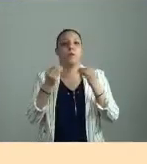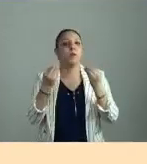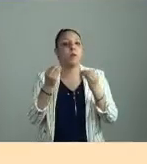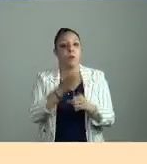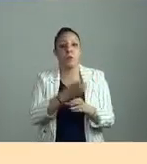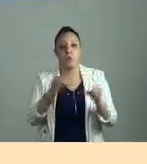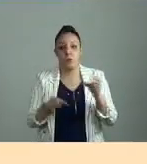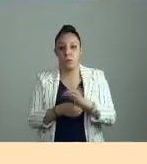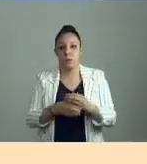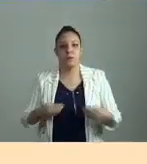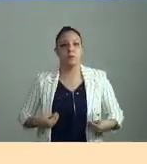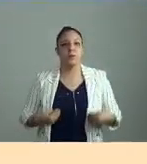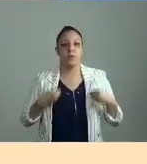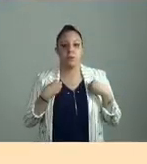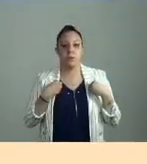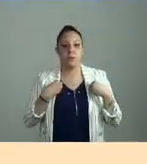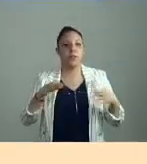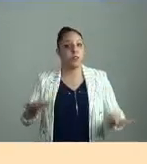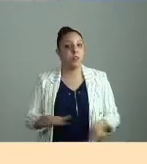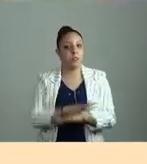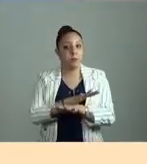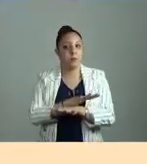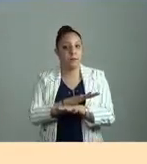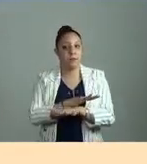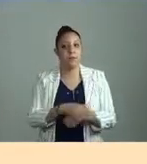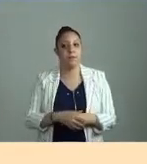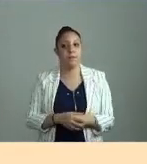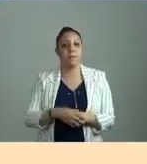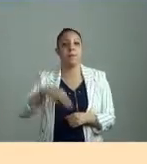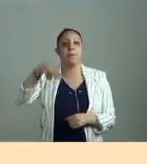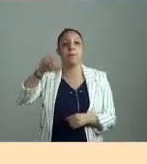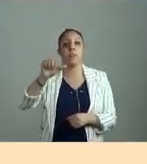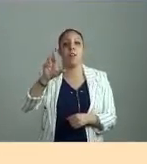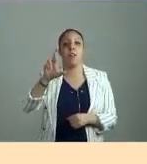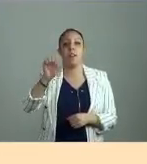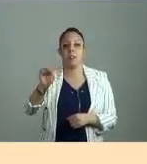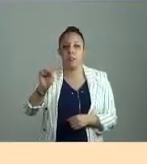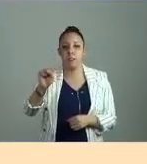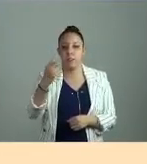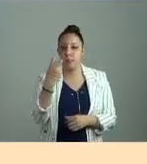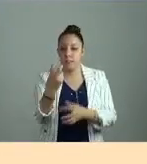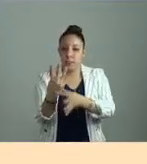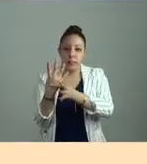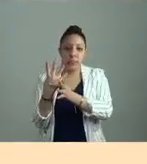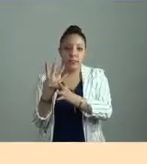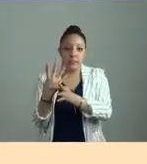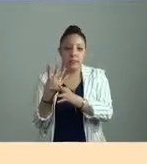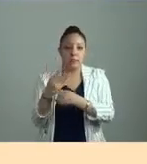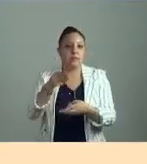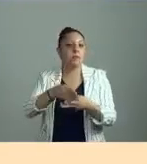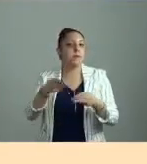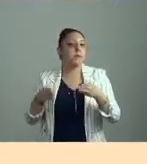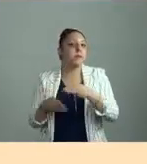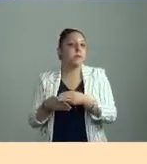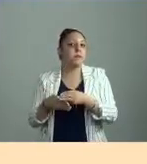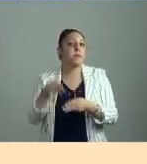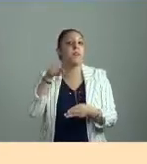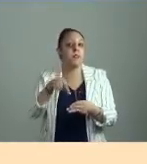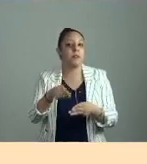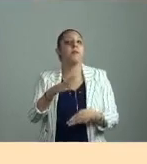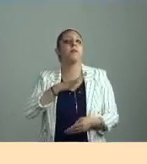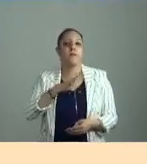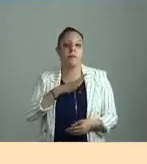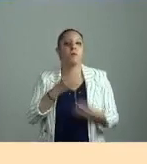no porque él dice que construyen las condiciones materiales construyen las condiciones materiales